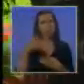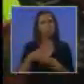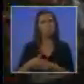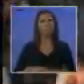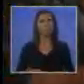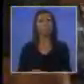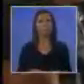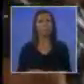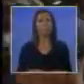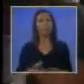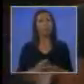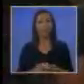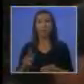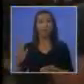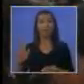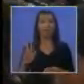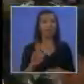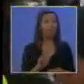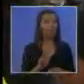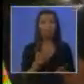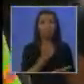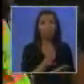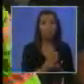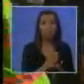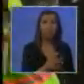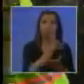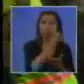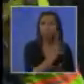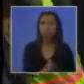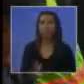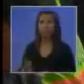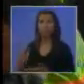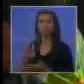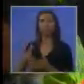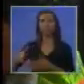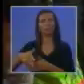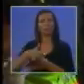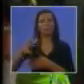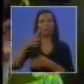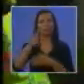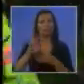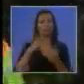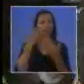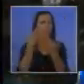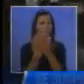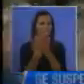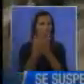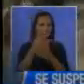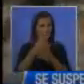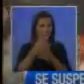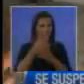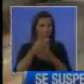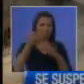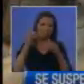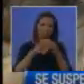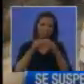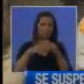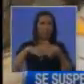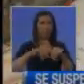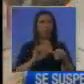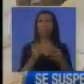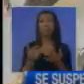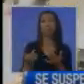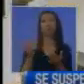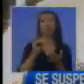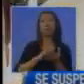Así, tan rápido como llegaron, los tres jóvenes salieron nuevamente rumbo al centro de detención provisional, donde esperarán que el tribunal